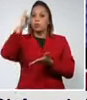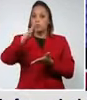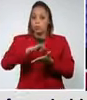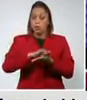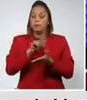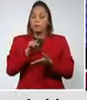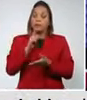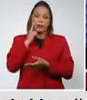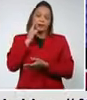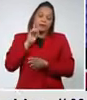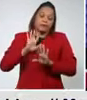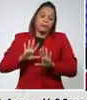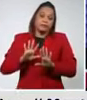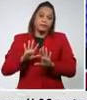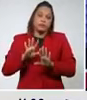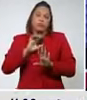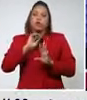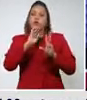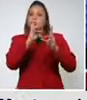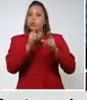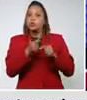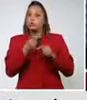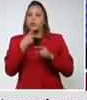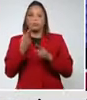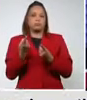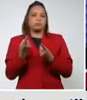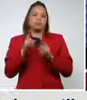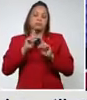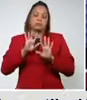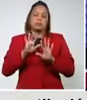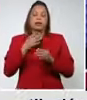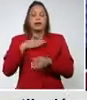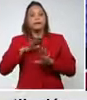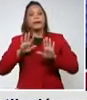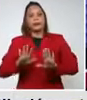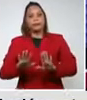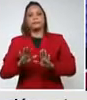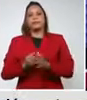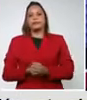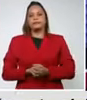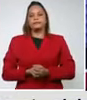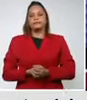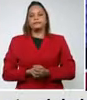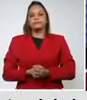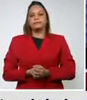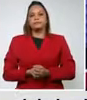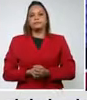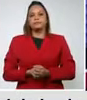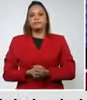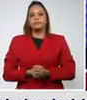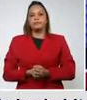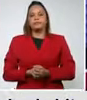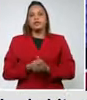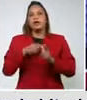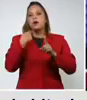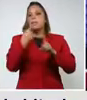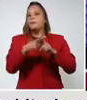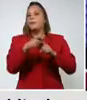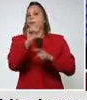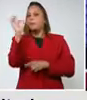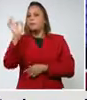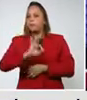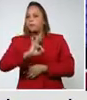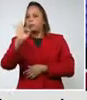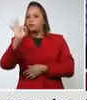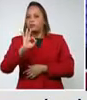un número importante de muestras que no fue el comportamiento de ayer. Por tasas de incidencia de